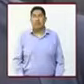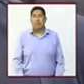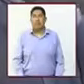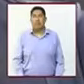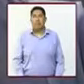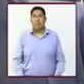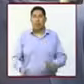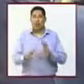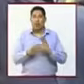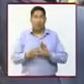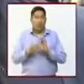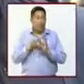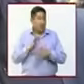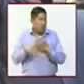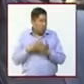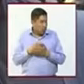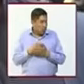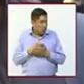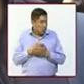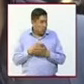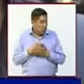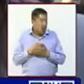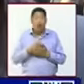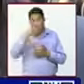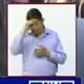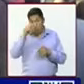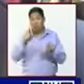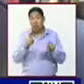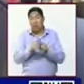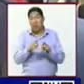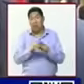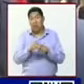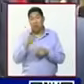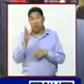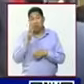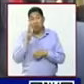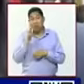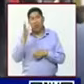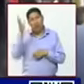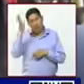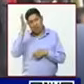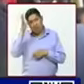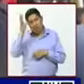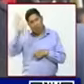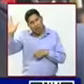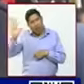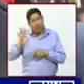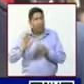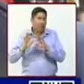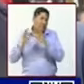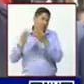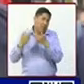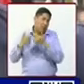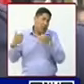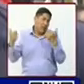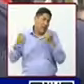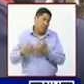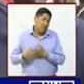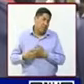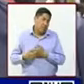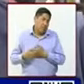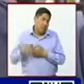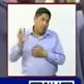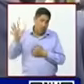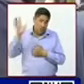¿Unir a todos? Bueno, siempre mis hermanos y mi madre. Ya mi papá ya tiene también su familia. ¿No sería bueno que tu papá también con